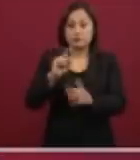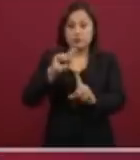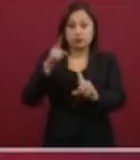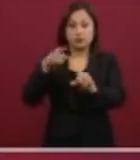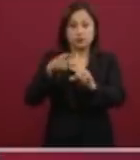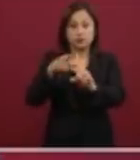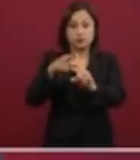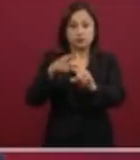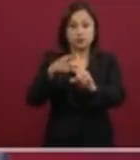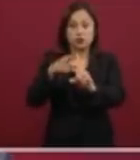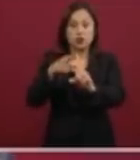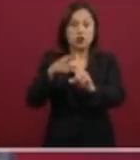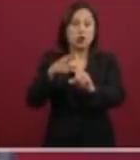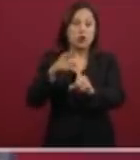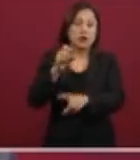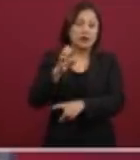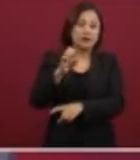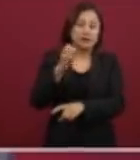gubernamentales,